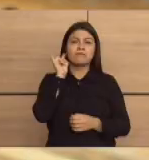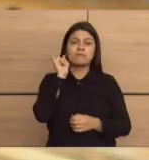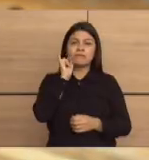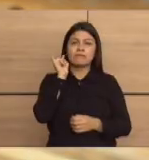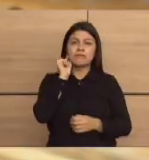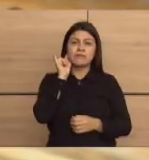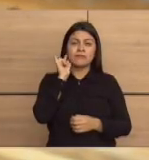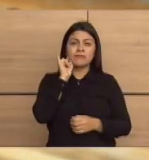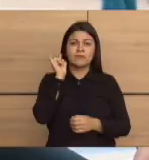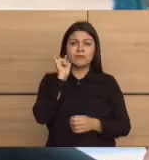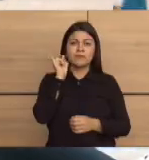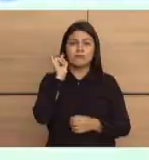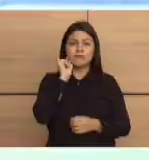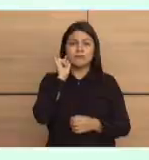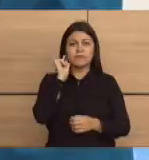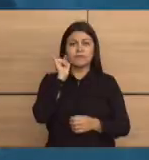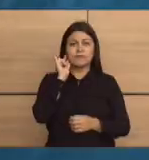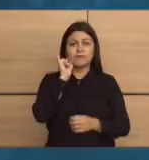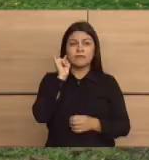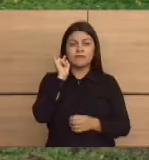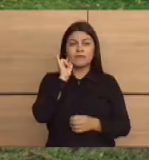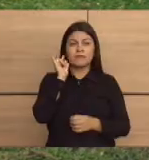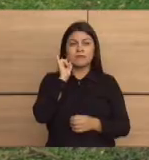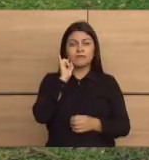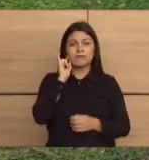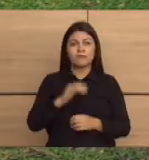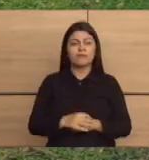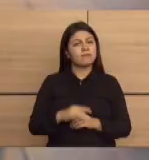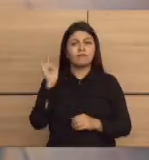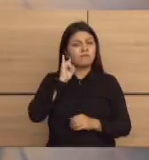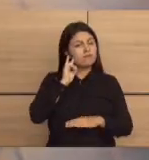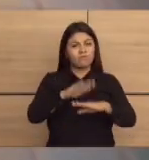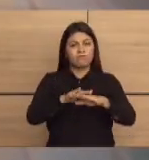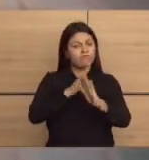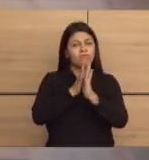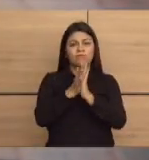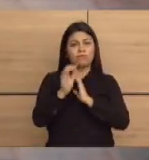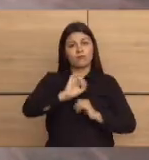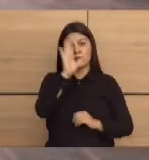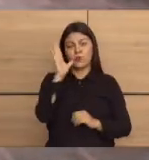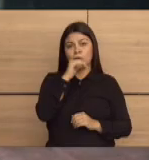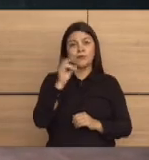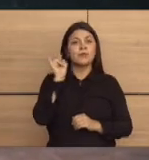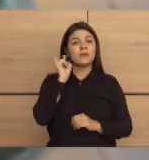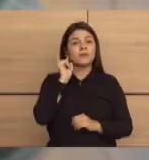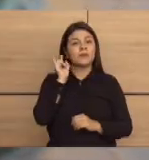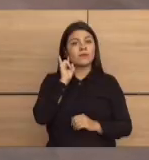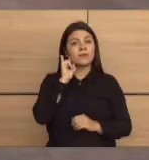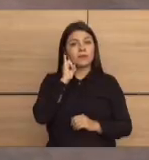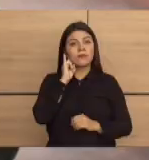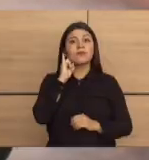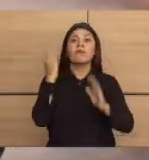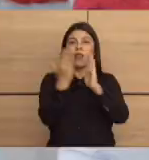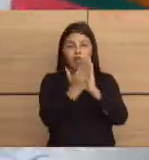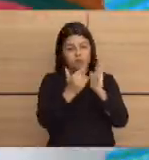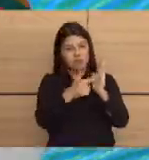junta. Un territorio bastante unificado y pacífico. Que todo el mundo tenga su oportunidad de estudiar. Una educación realmente